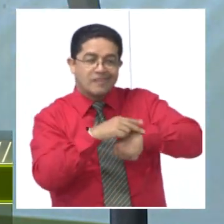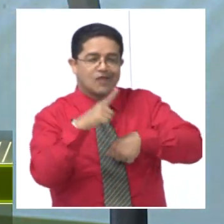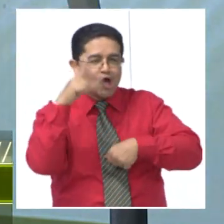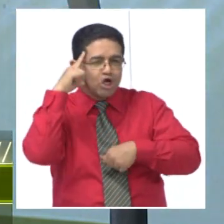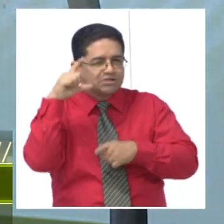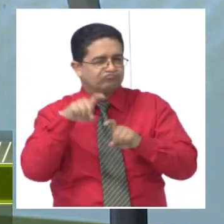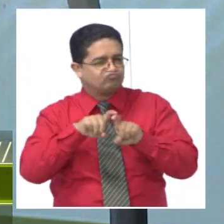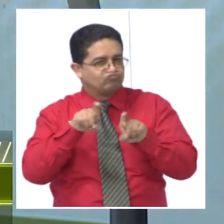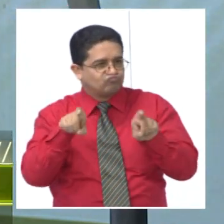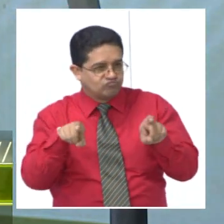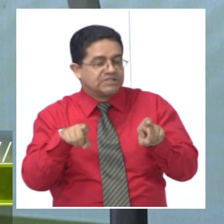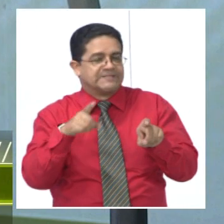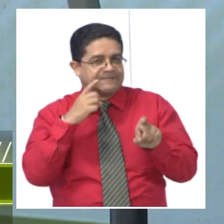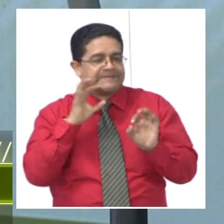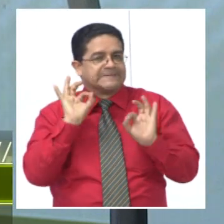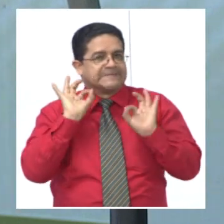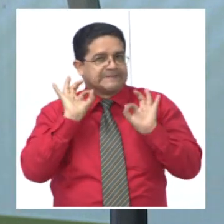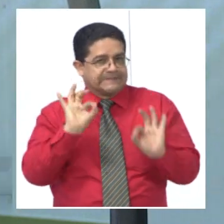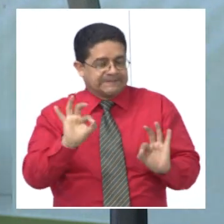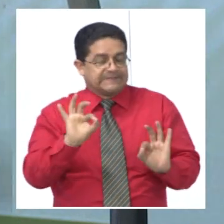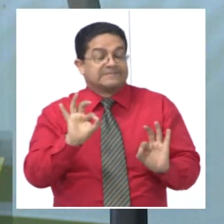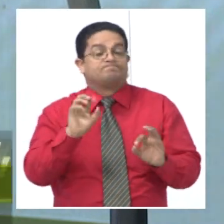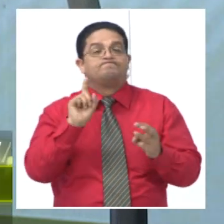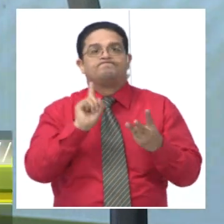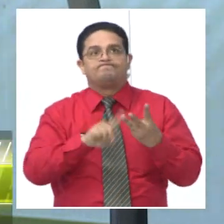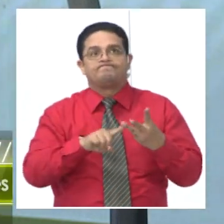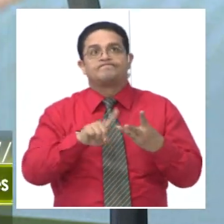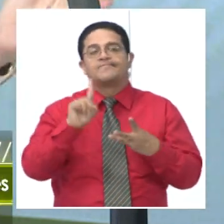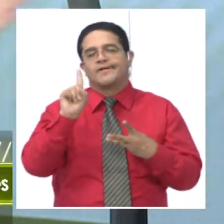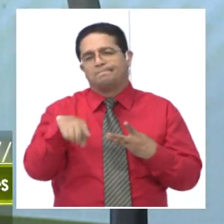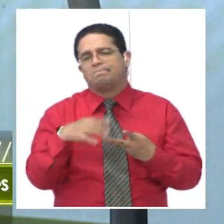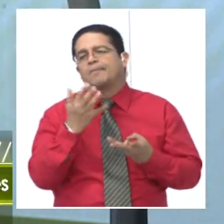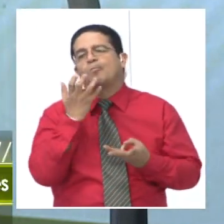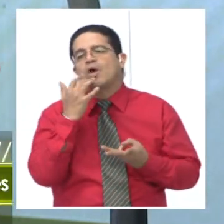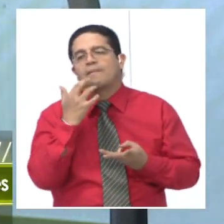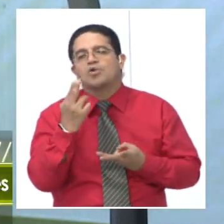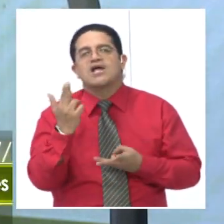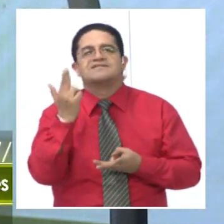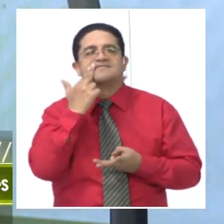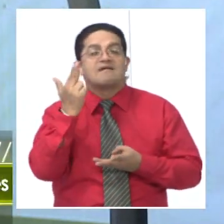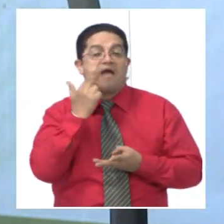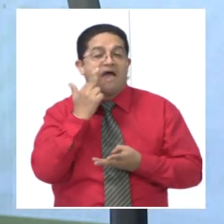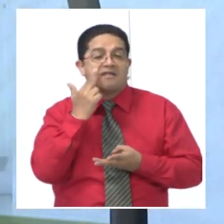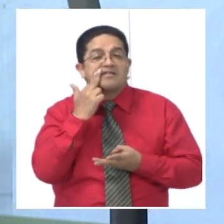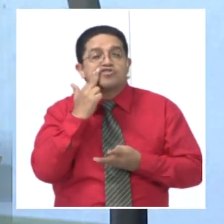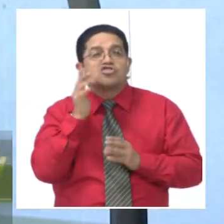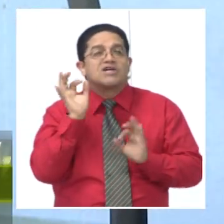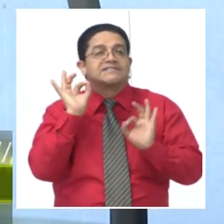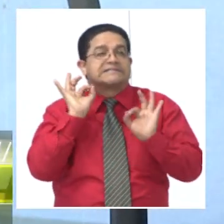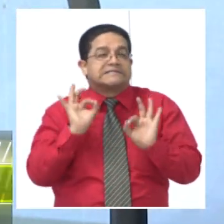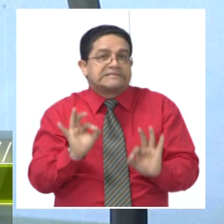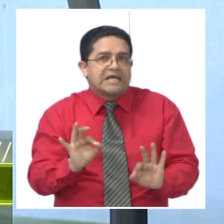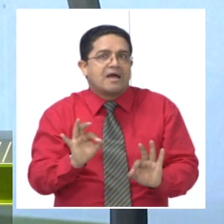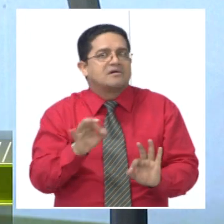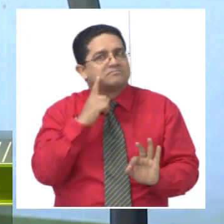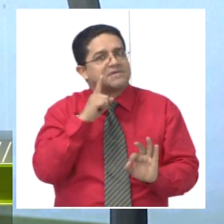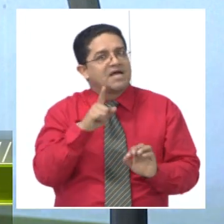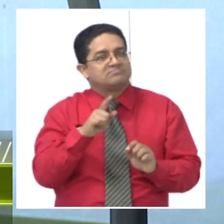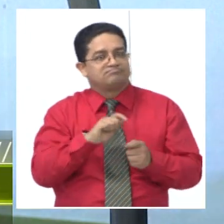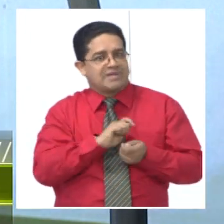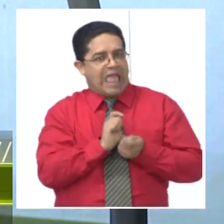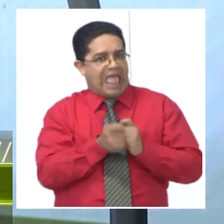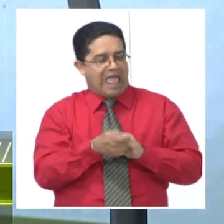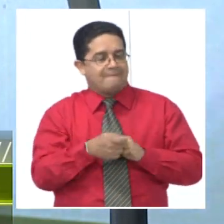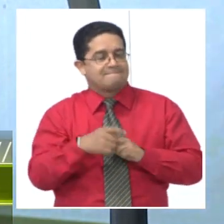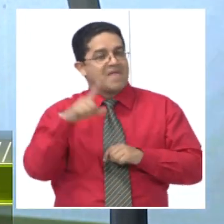yo alcancé mi equilibrio vaginal. Factores externos, por ejemplo, el cigarrillo siempre es un factor de alteración del microbioma,